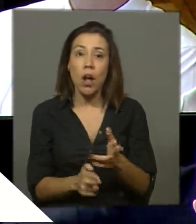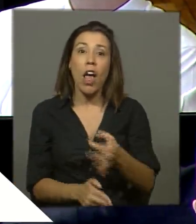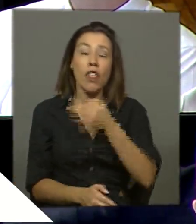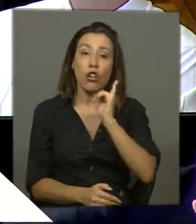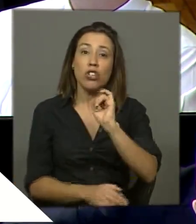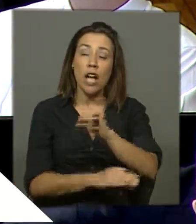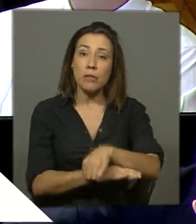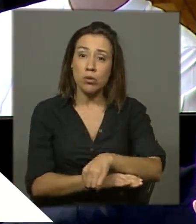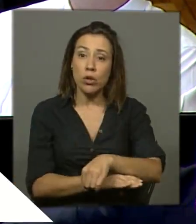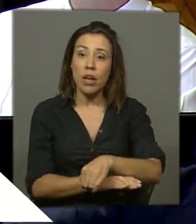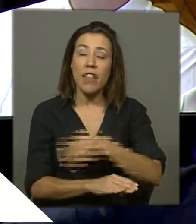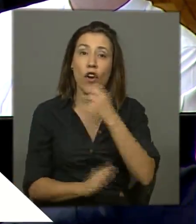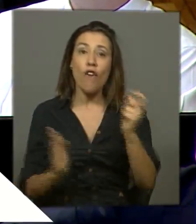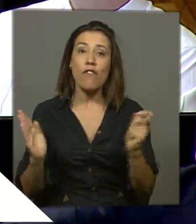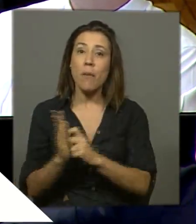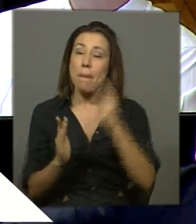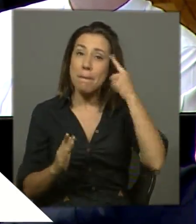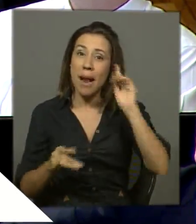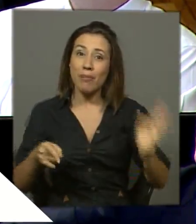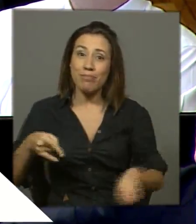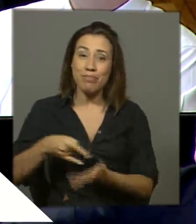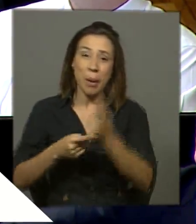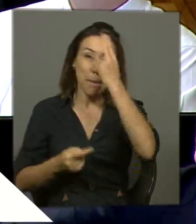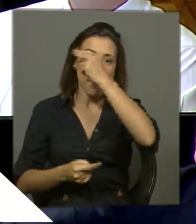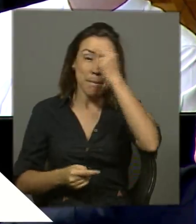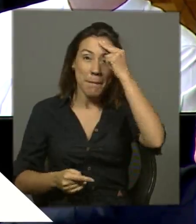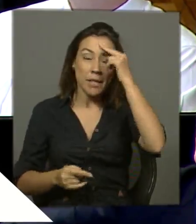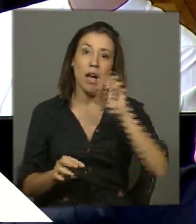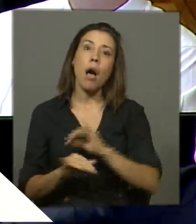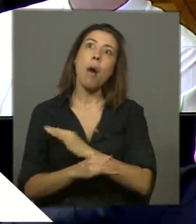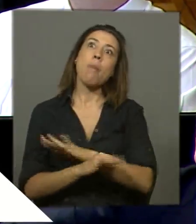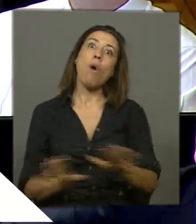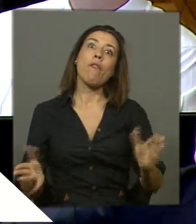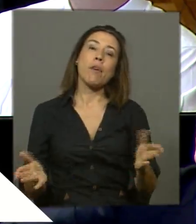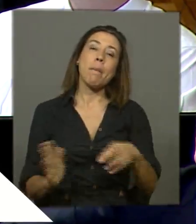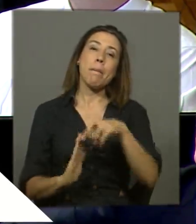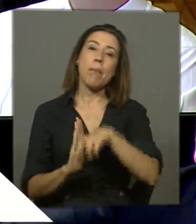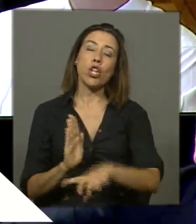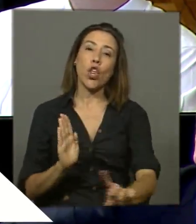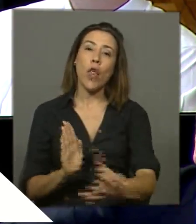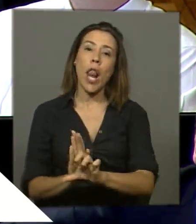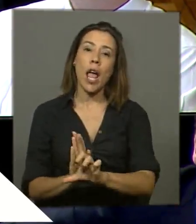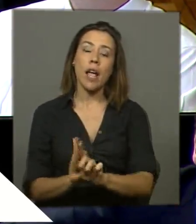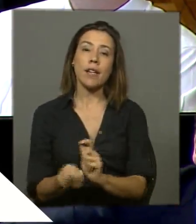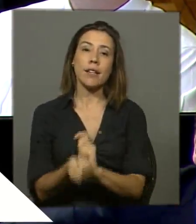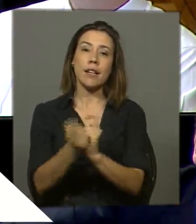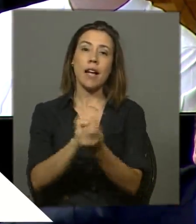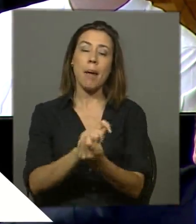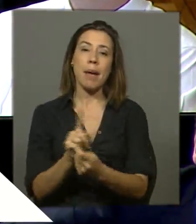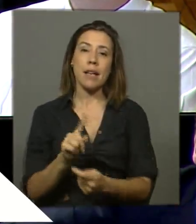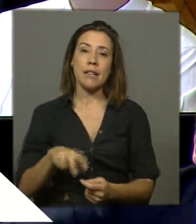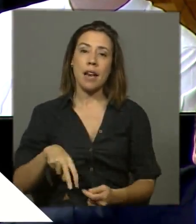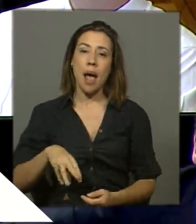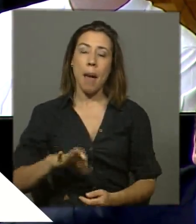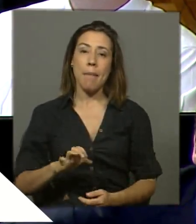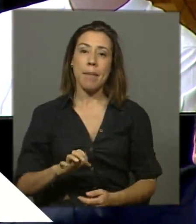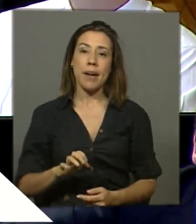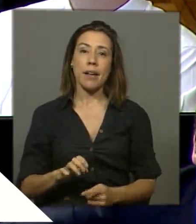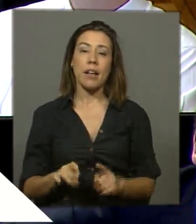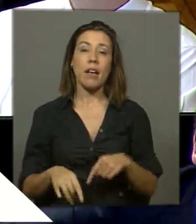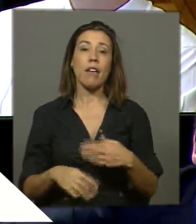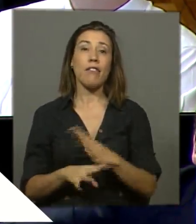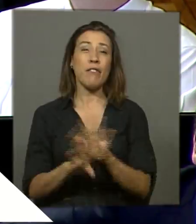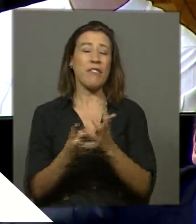reconocido y ha fijado fecha para enviar en marzo el por fin el proyecto de ley que modifica el sename que lo va a hacer